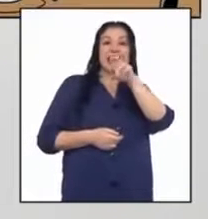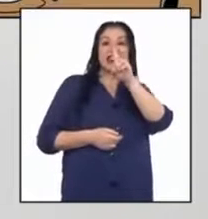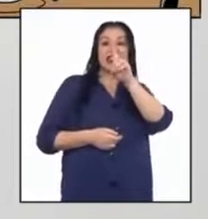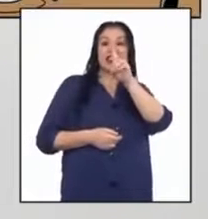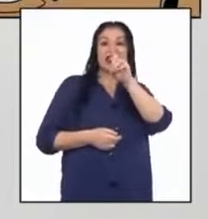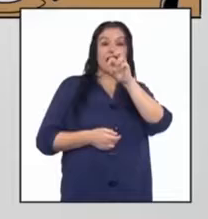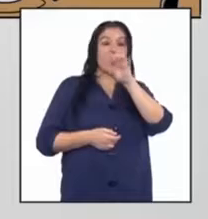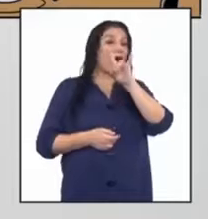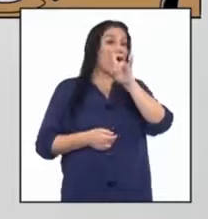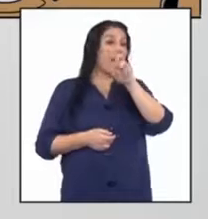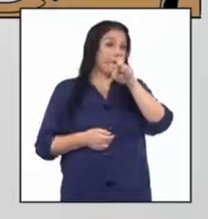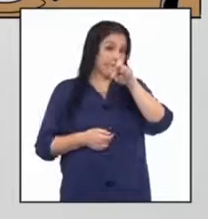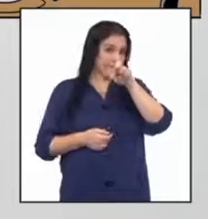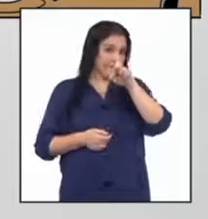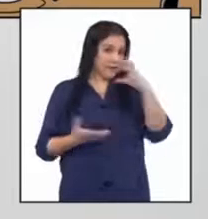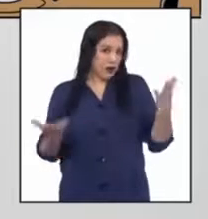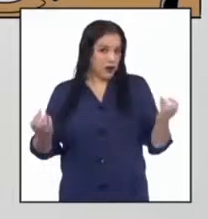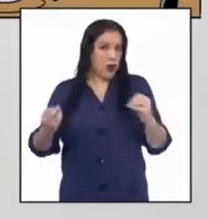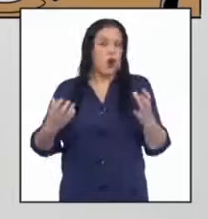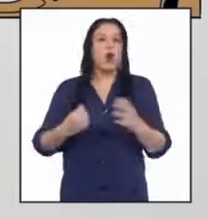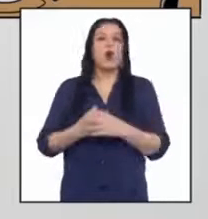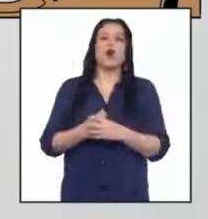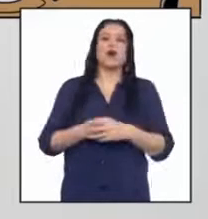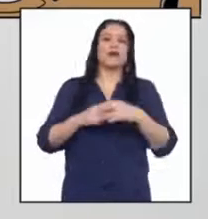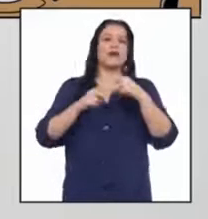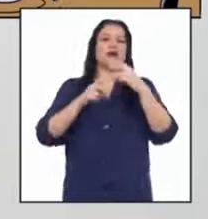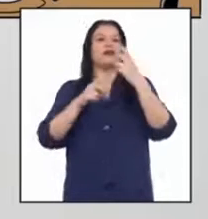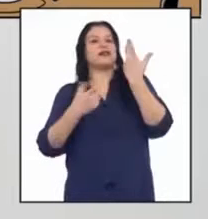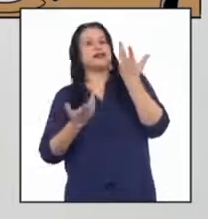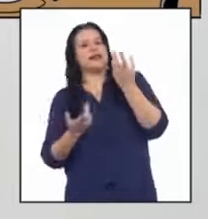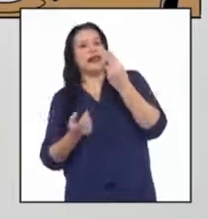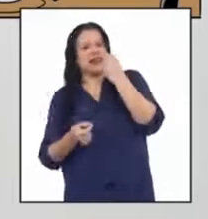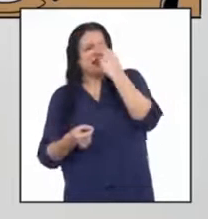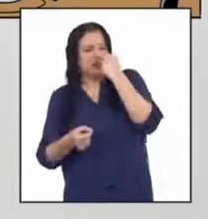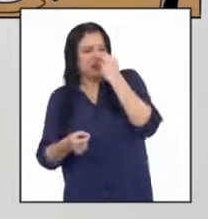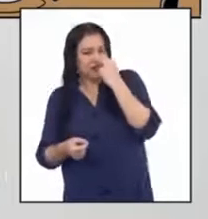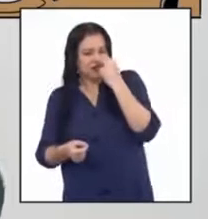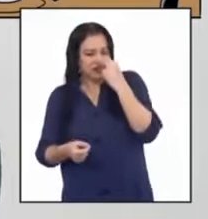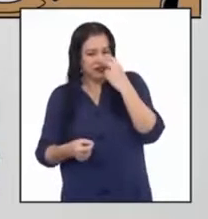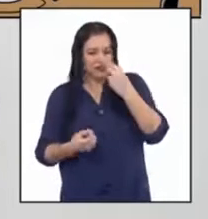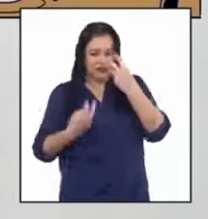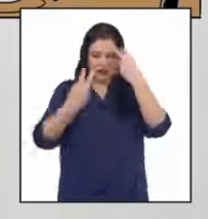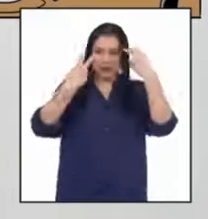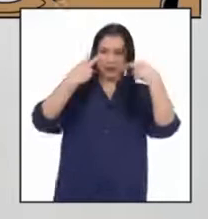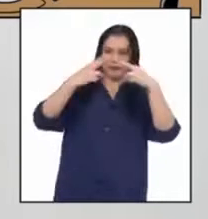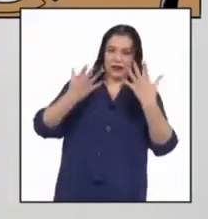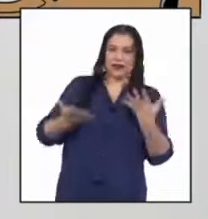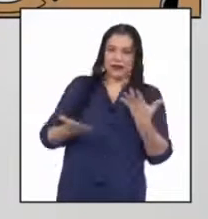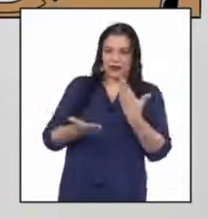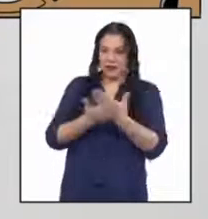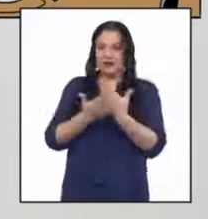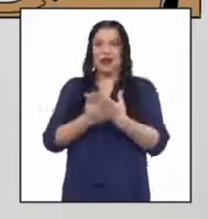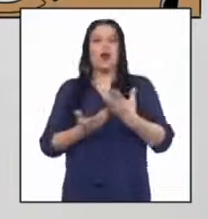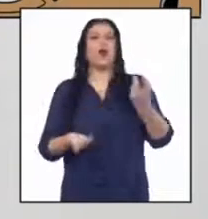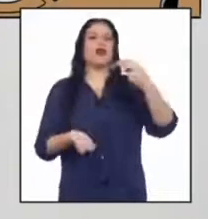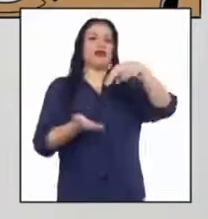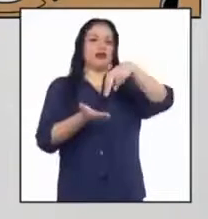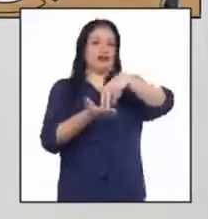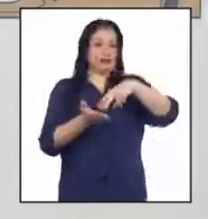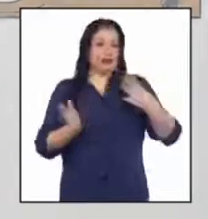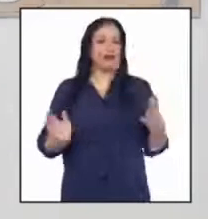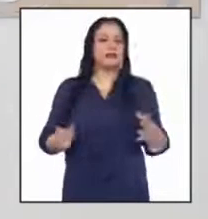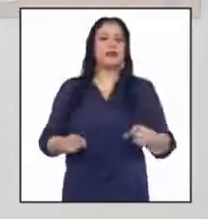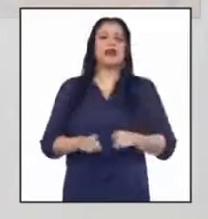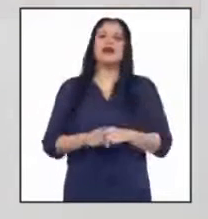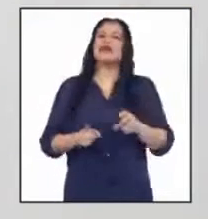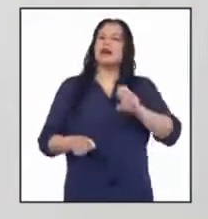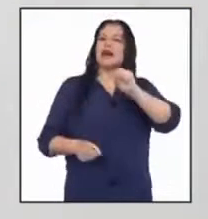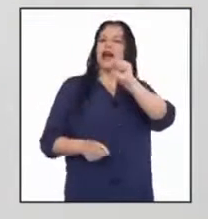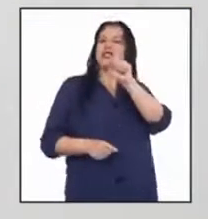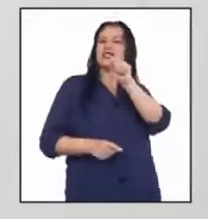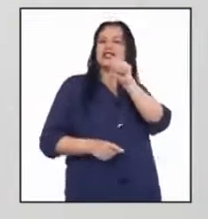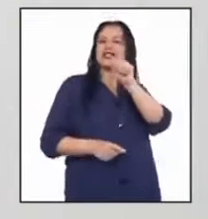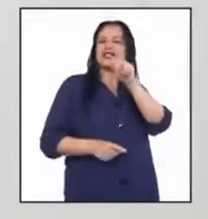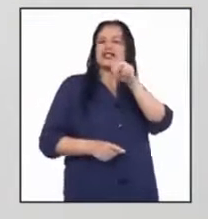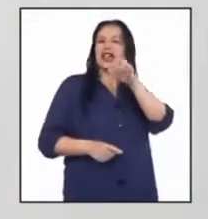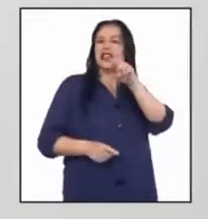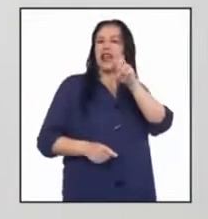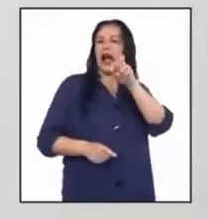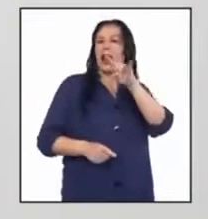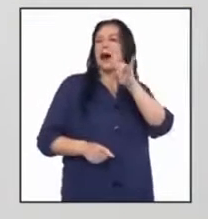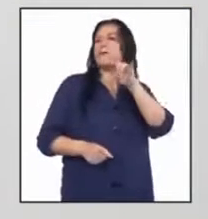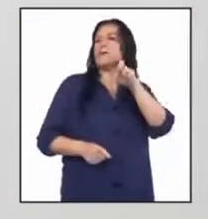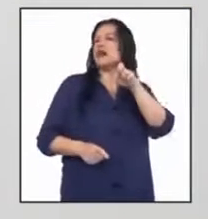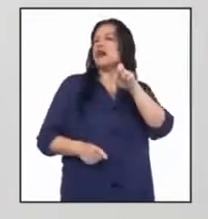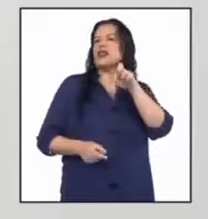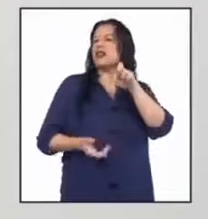llaman en español, comedia en vivo, y otros comedia de a pie. Se le llama stand-up, que traducido al